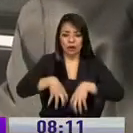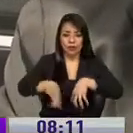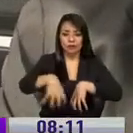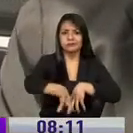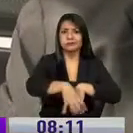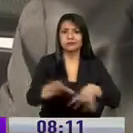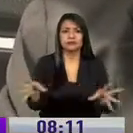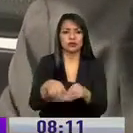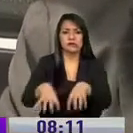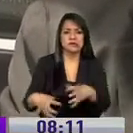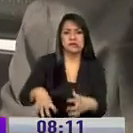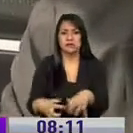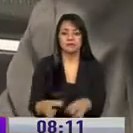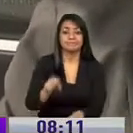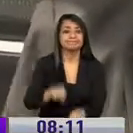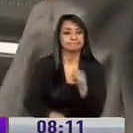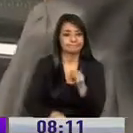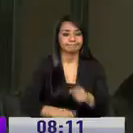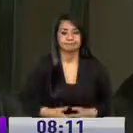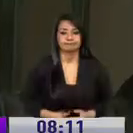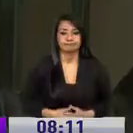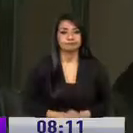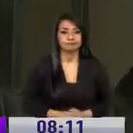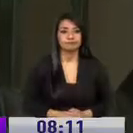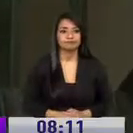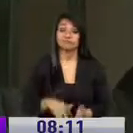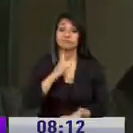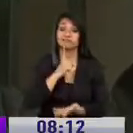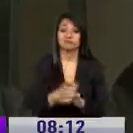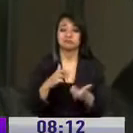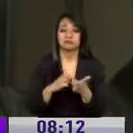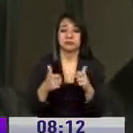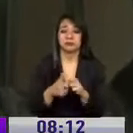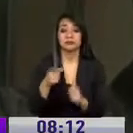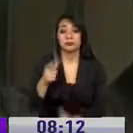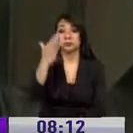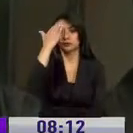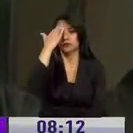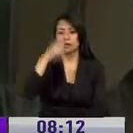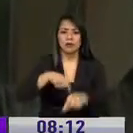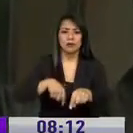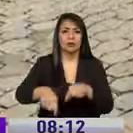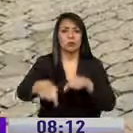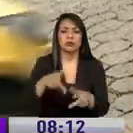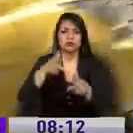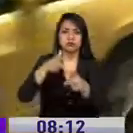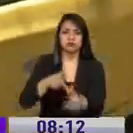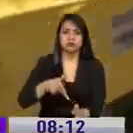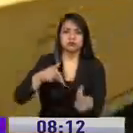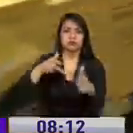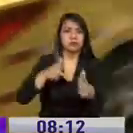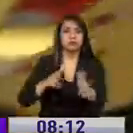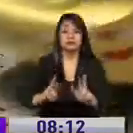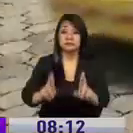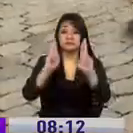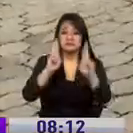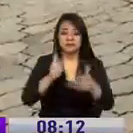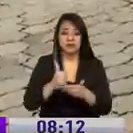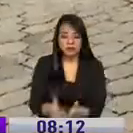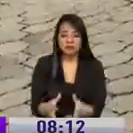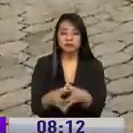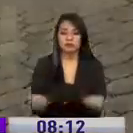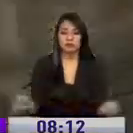adoquín está totalmente dañado o levantado. Sí, y más que todo es bastante tráfico por aquí. Esperan que pronto llegue la ayuda para